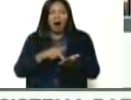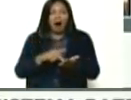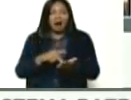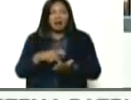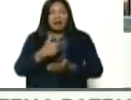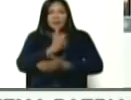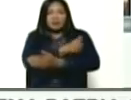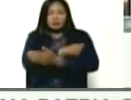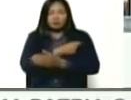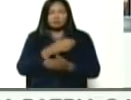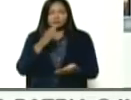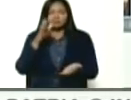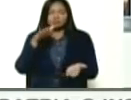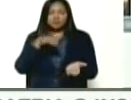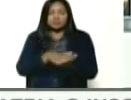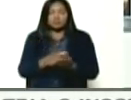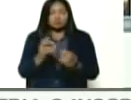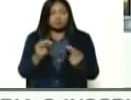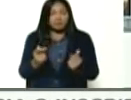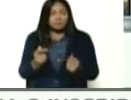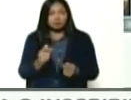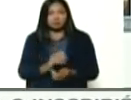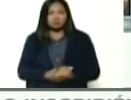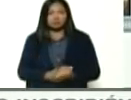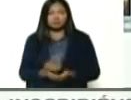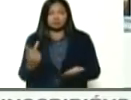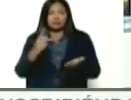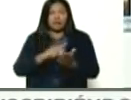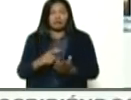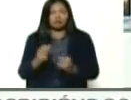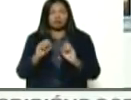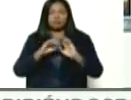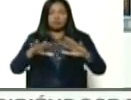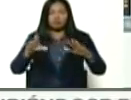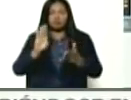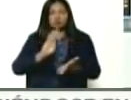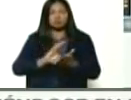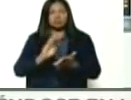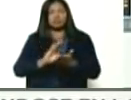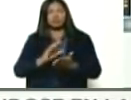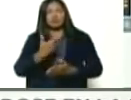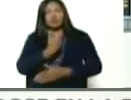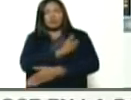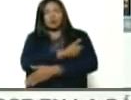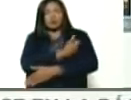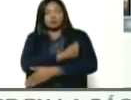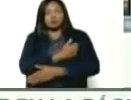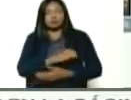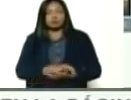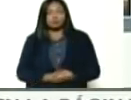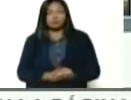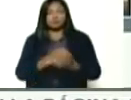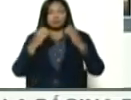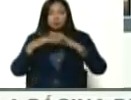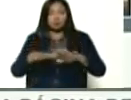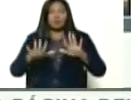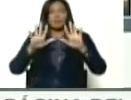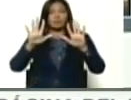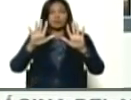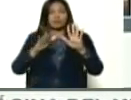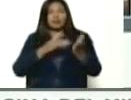cayendo y corriendo directo a los centros de vacunación multiplicarlos por 10